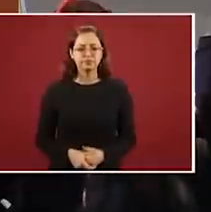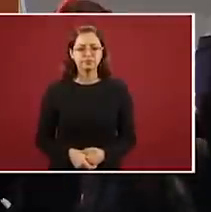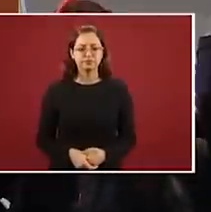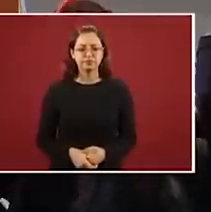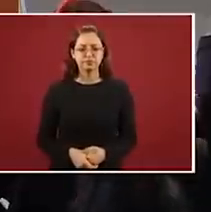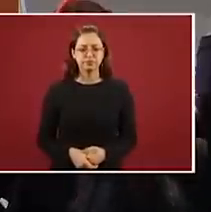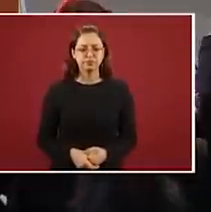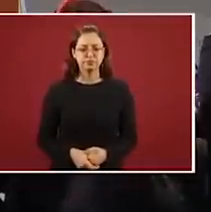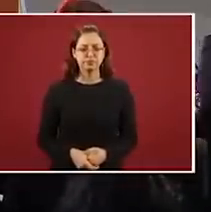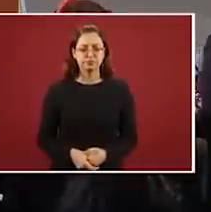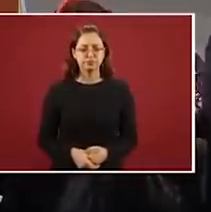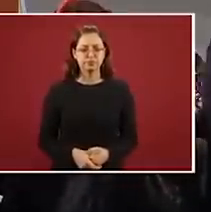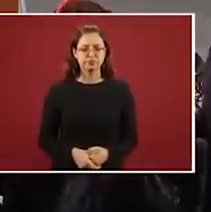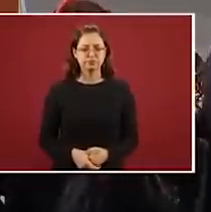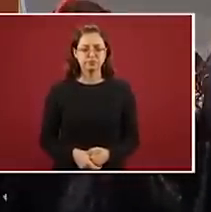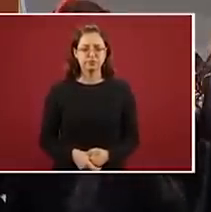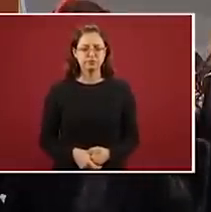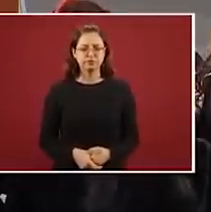Es